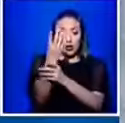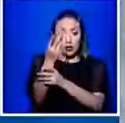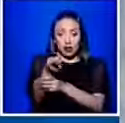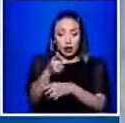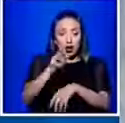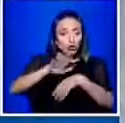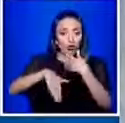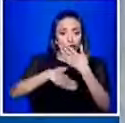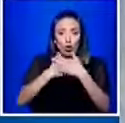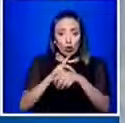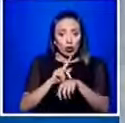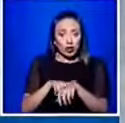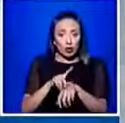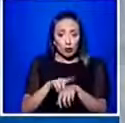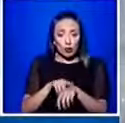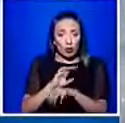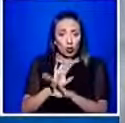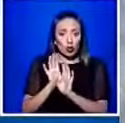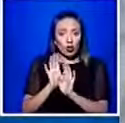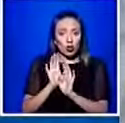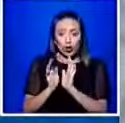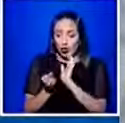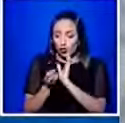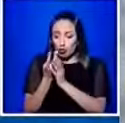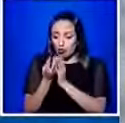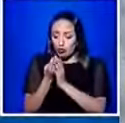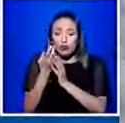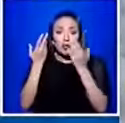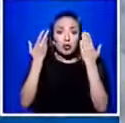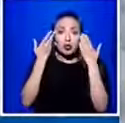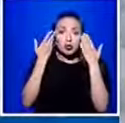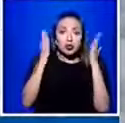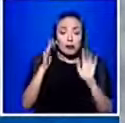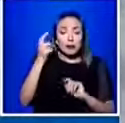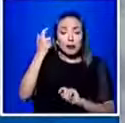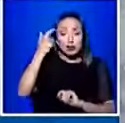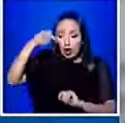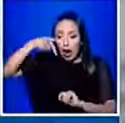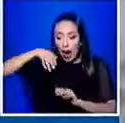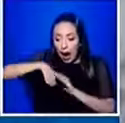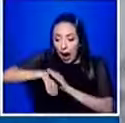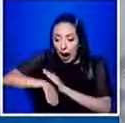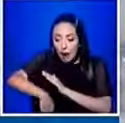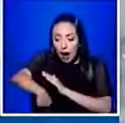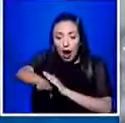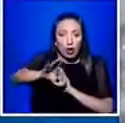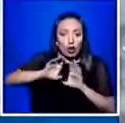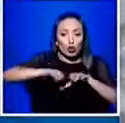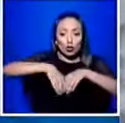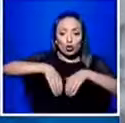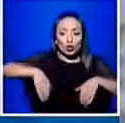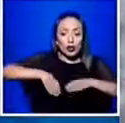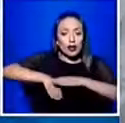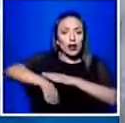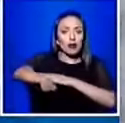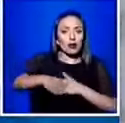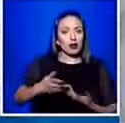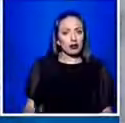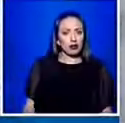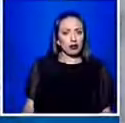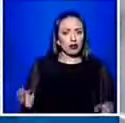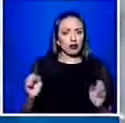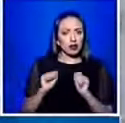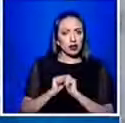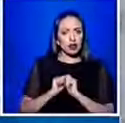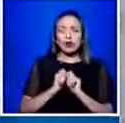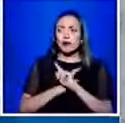el tiempo, me imagino que debe ser la presión inclusive que está por debajo, pero es increíble que no nos den